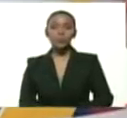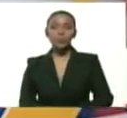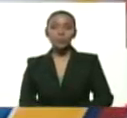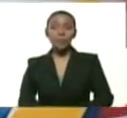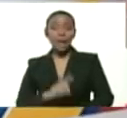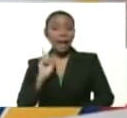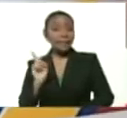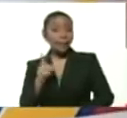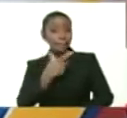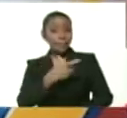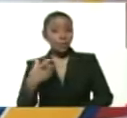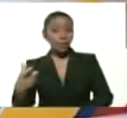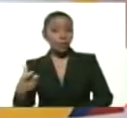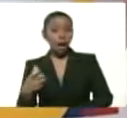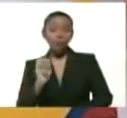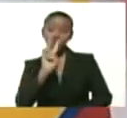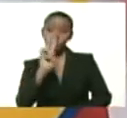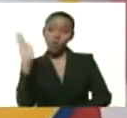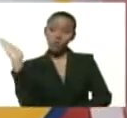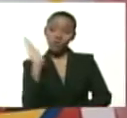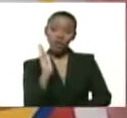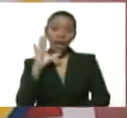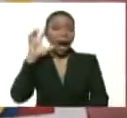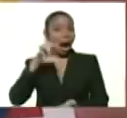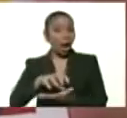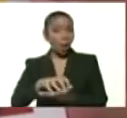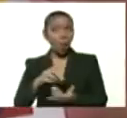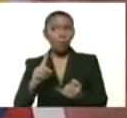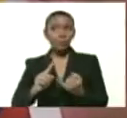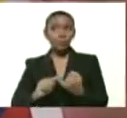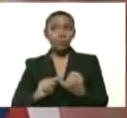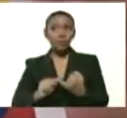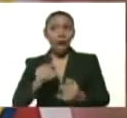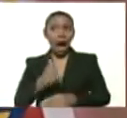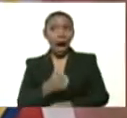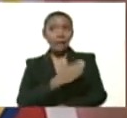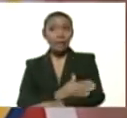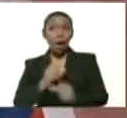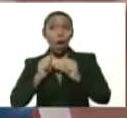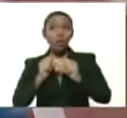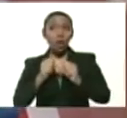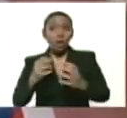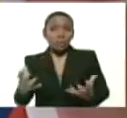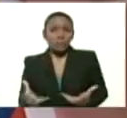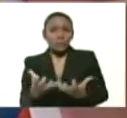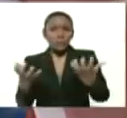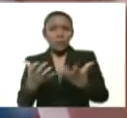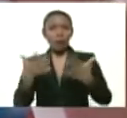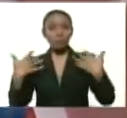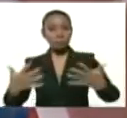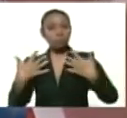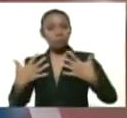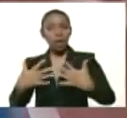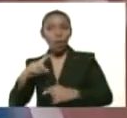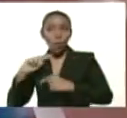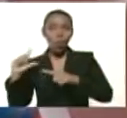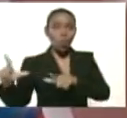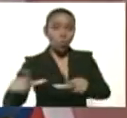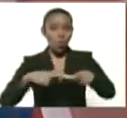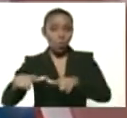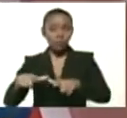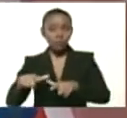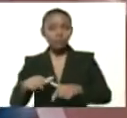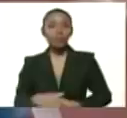Esos casos, dos provienen de Aragua. Les decía antes que sigue encendiéndose la alarma en las áreas